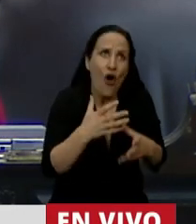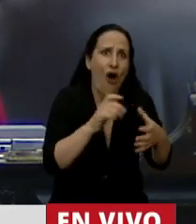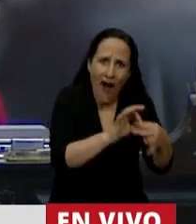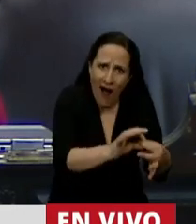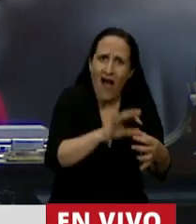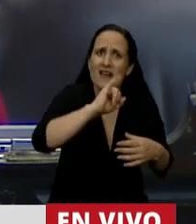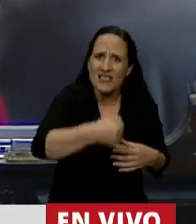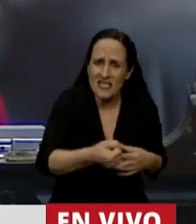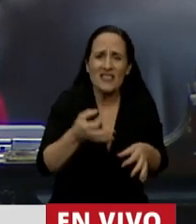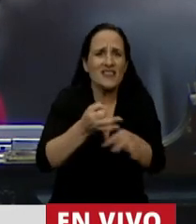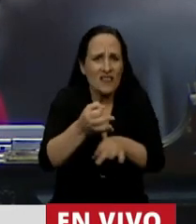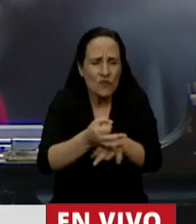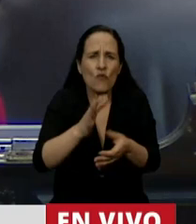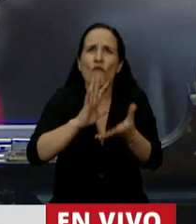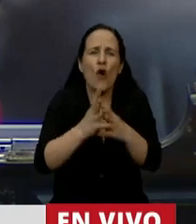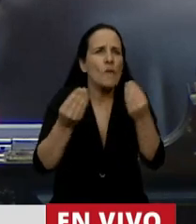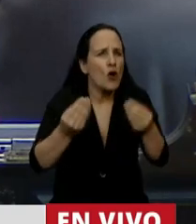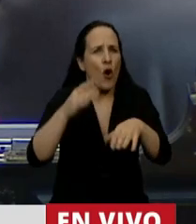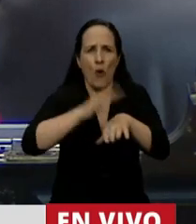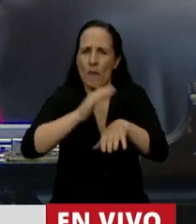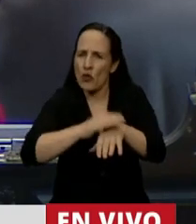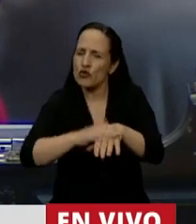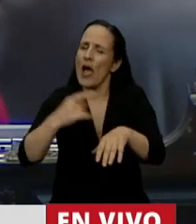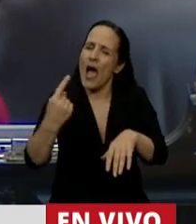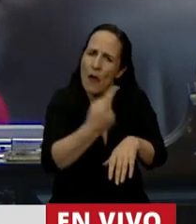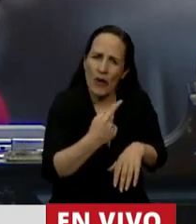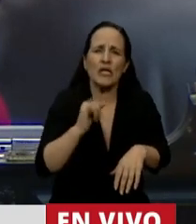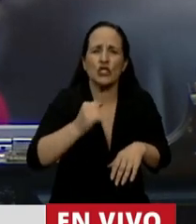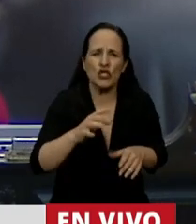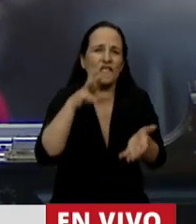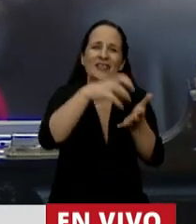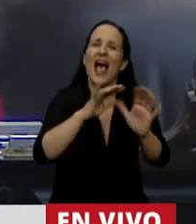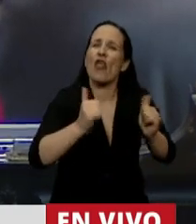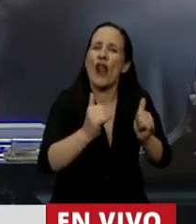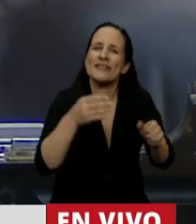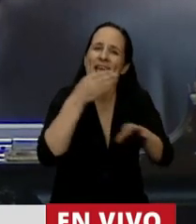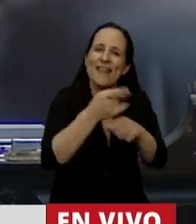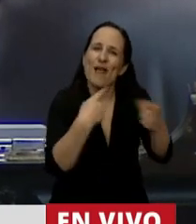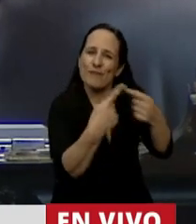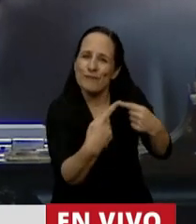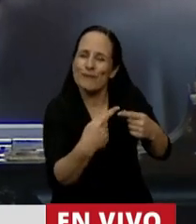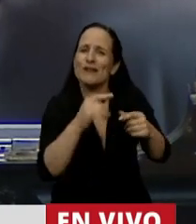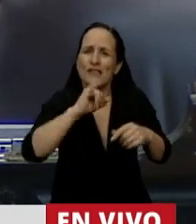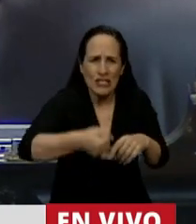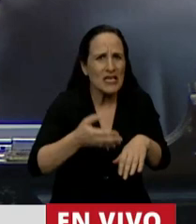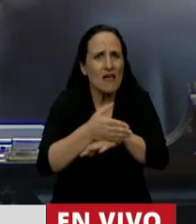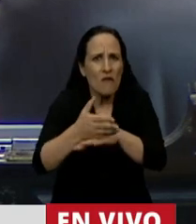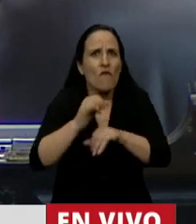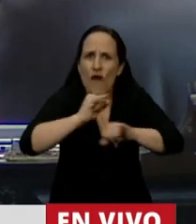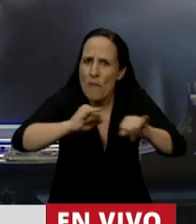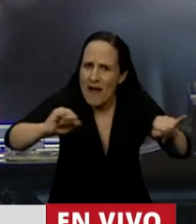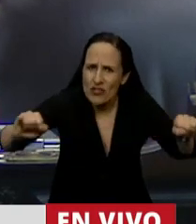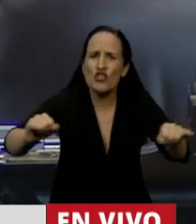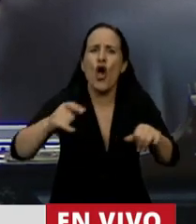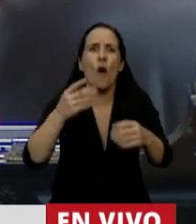para una sexualidad responsable con consultorios para adolescencia con el acceso a la información